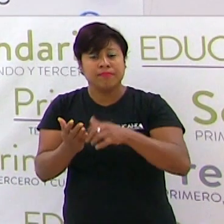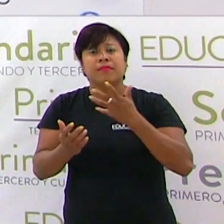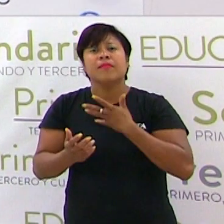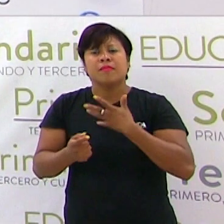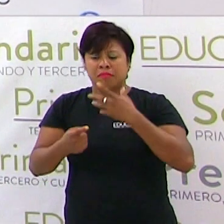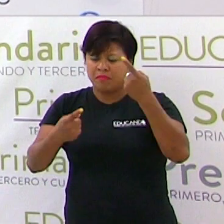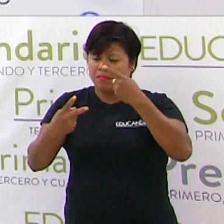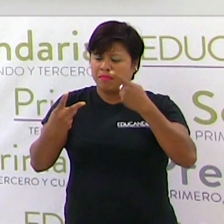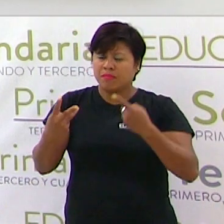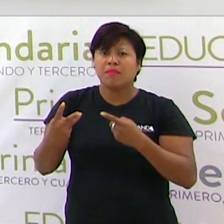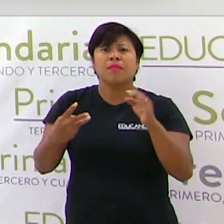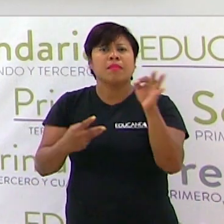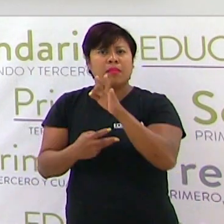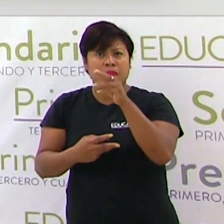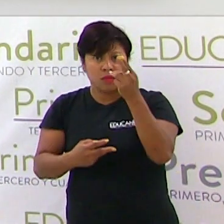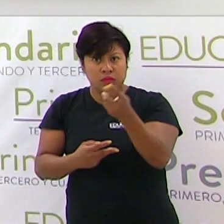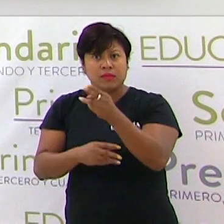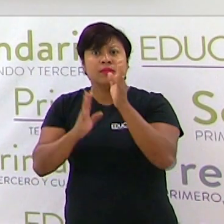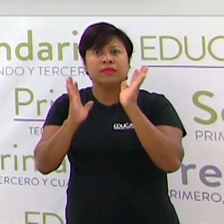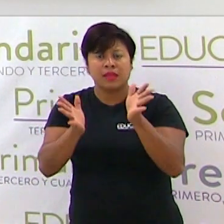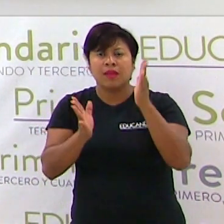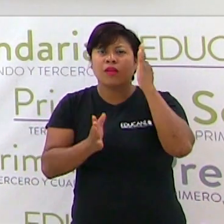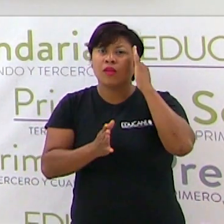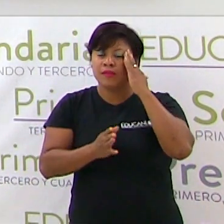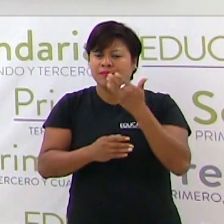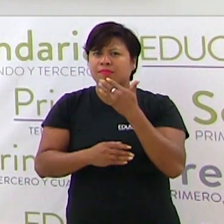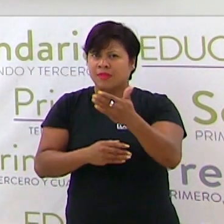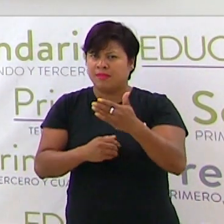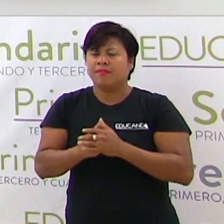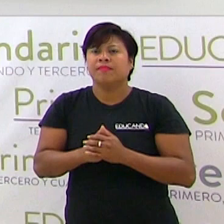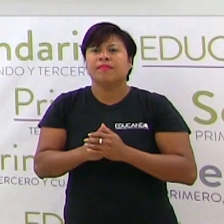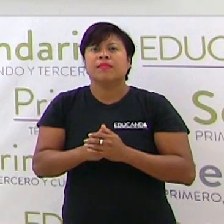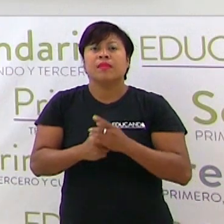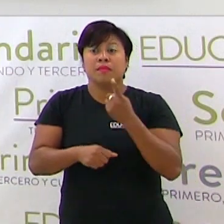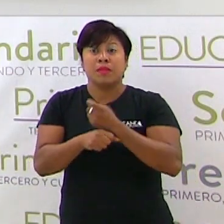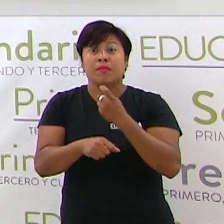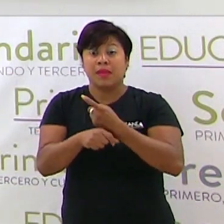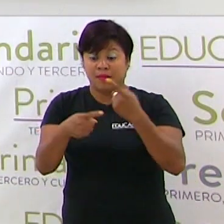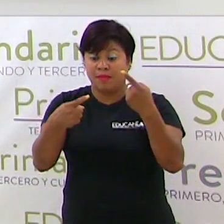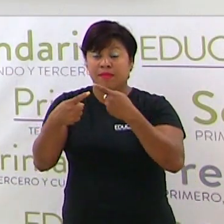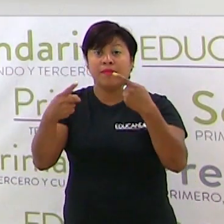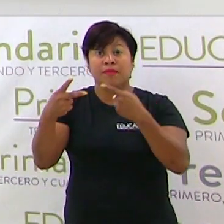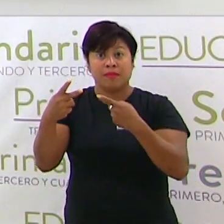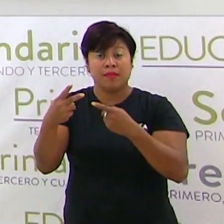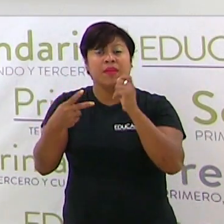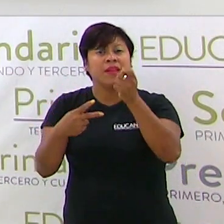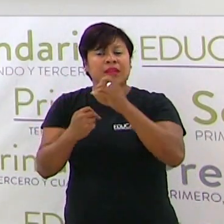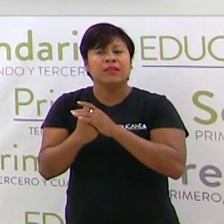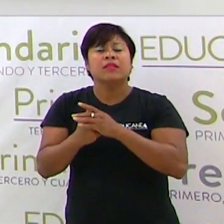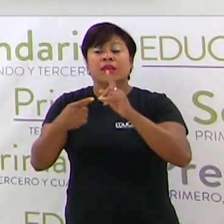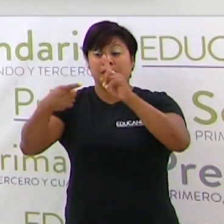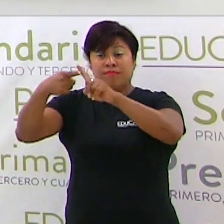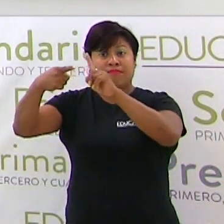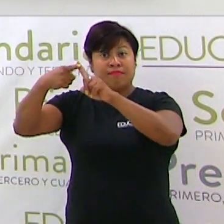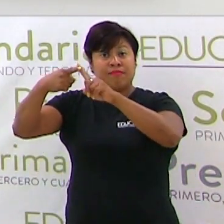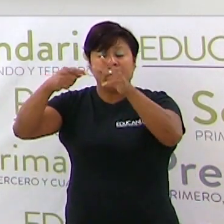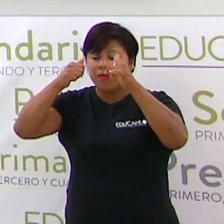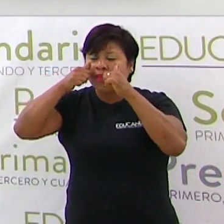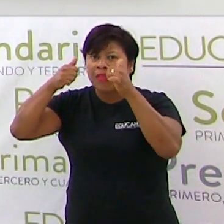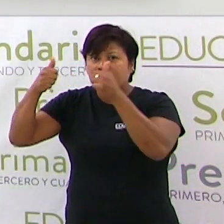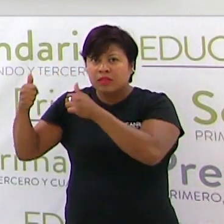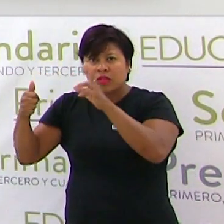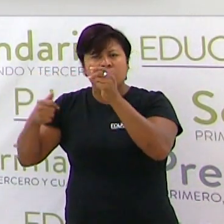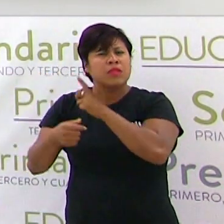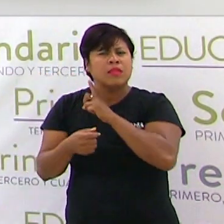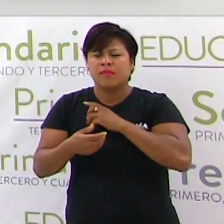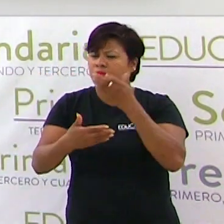algunos elementos que seguramente ustedes ya conocen muy bien. El primer elemento que quiero que ustedes pongan mucha atención, que no debe